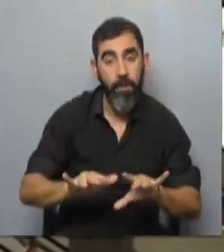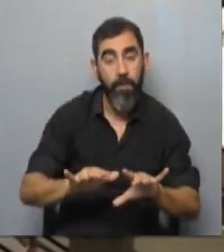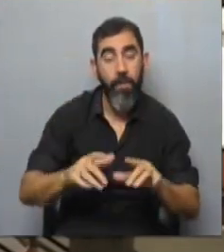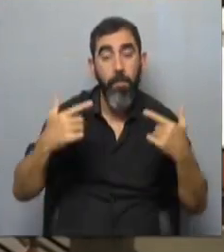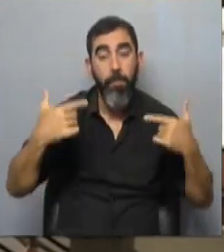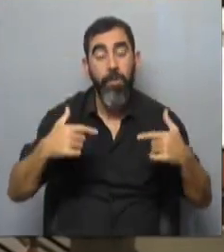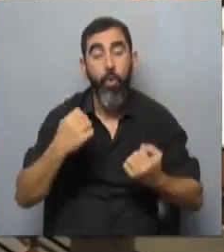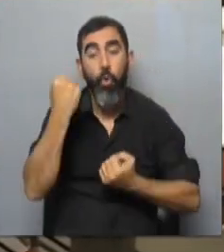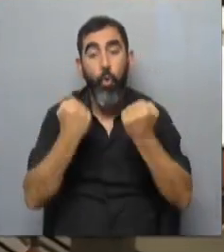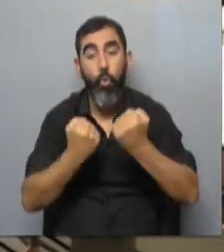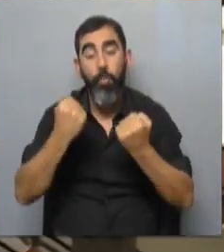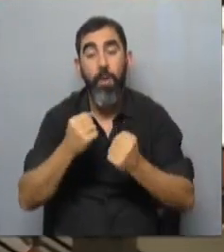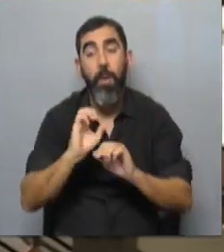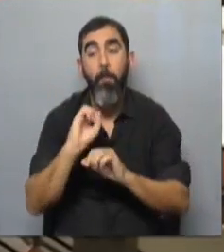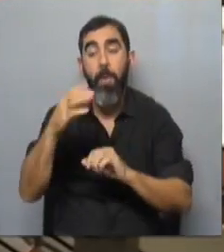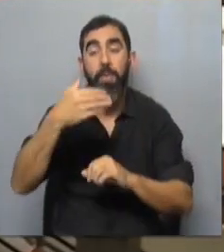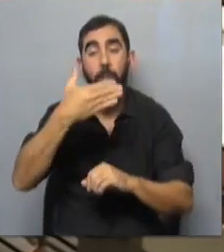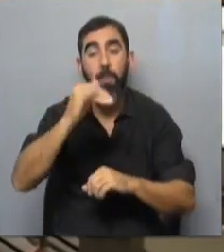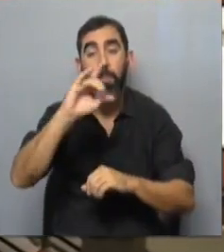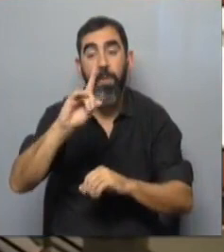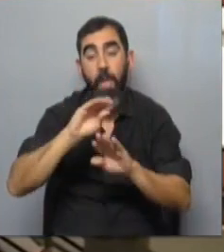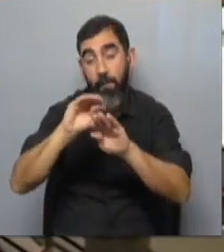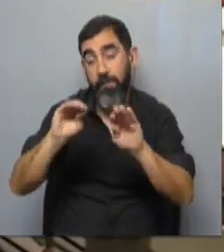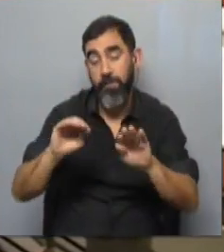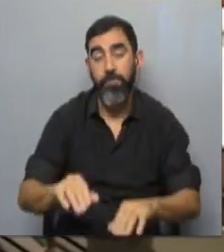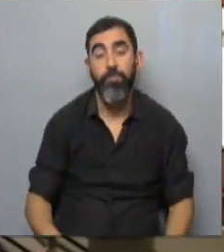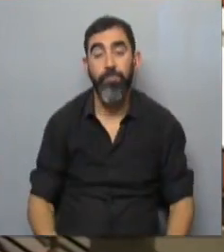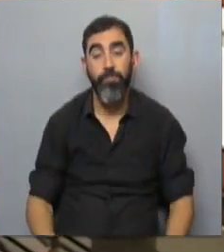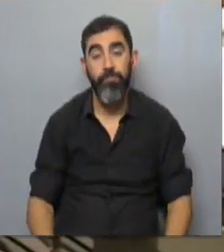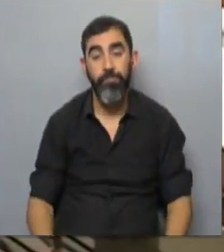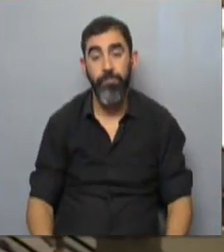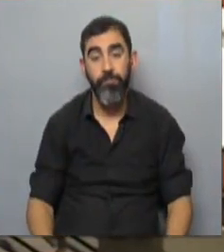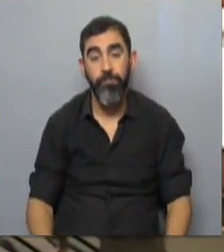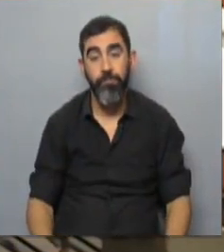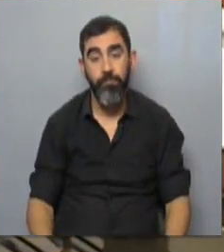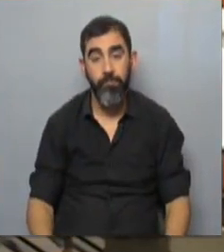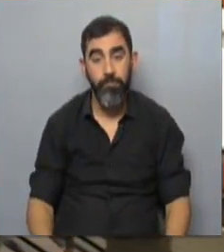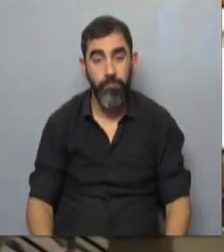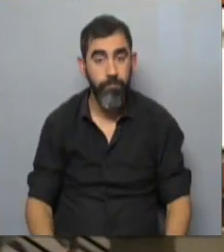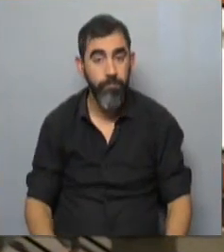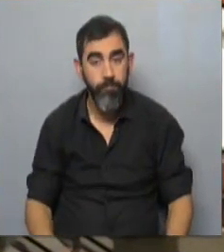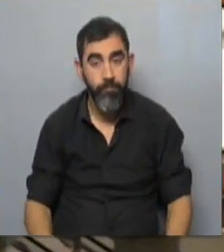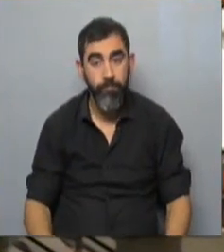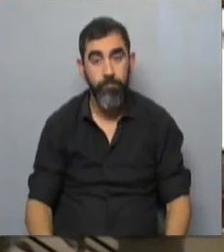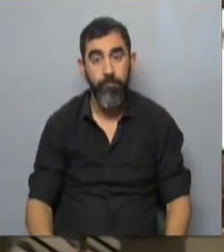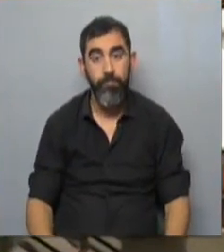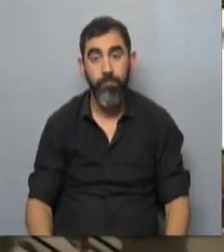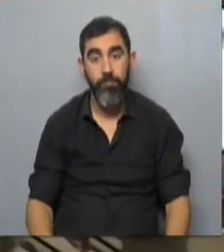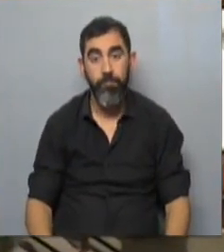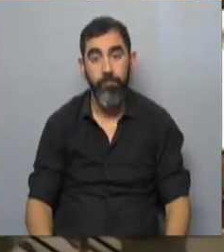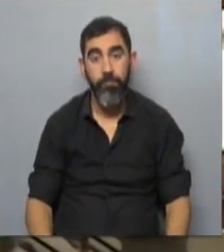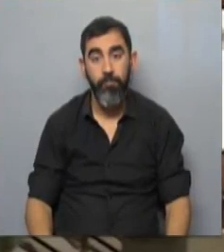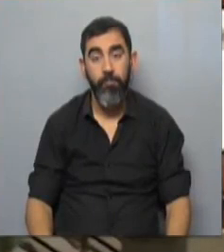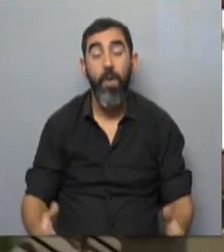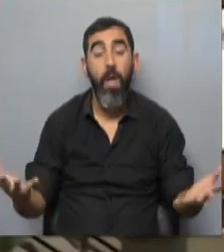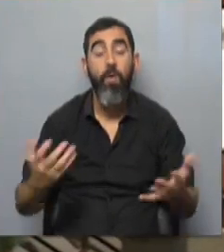del Ministerio de Economía al BID comunicando esta cuestión. Ahora, bueno, lo que